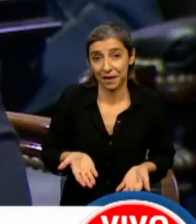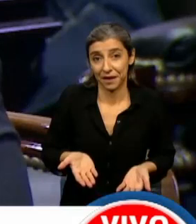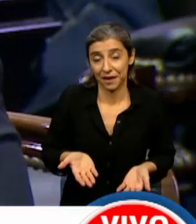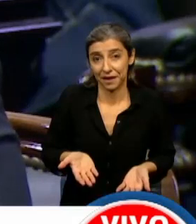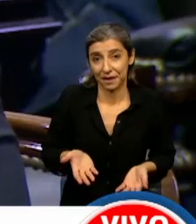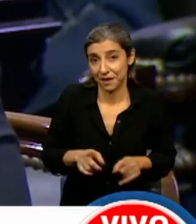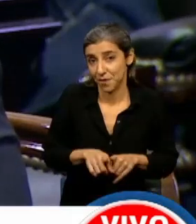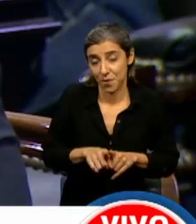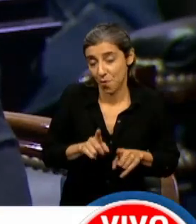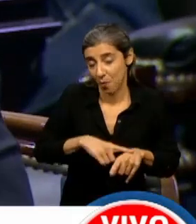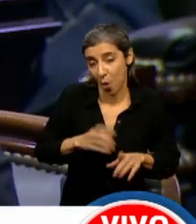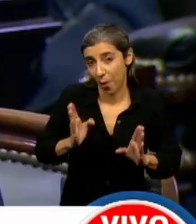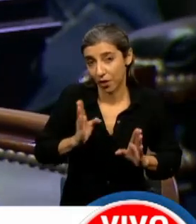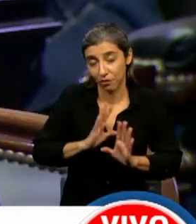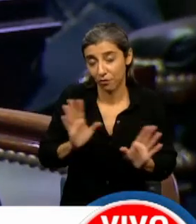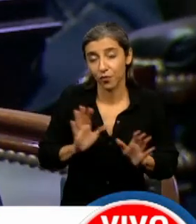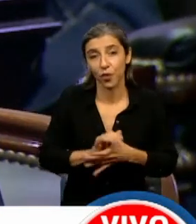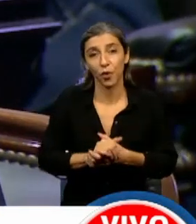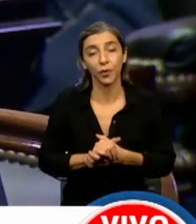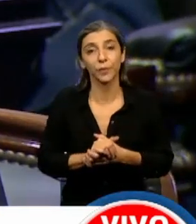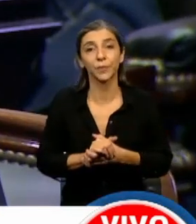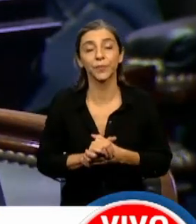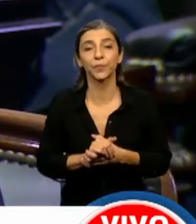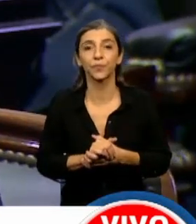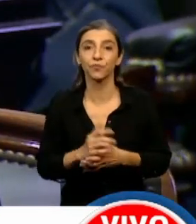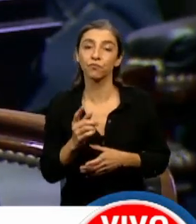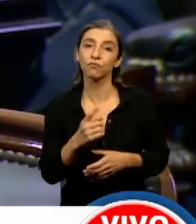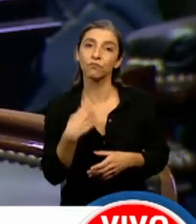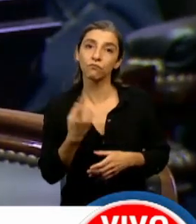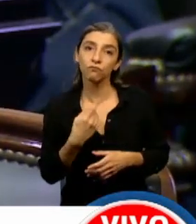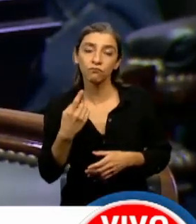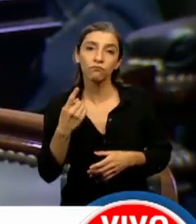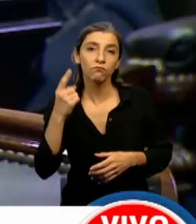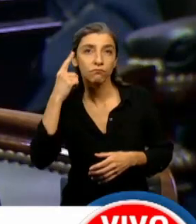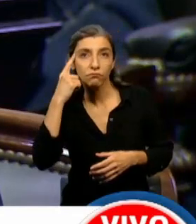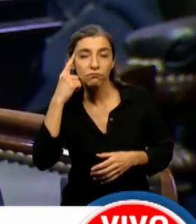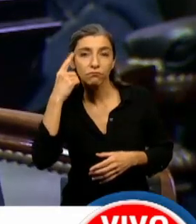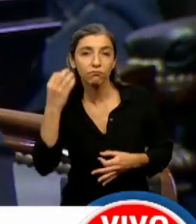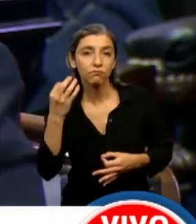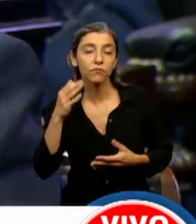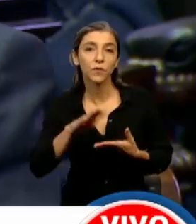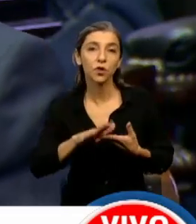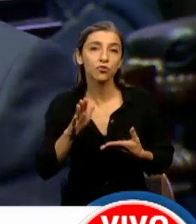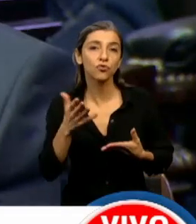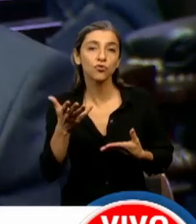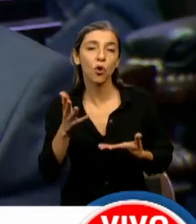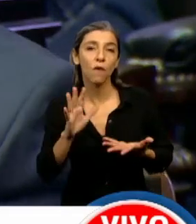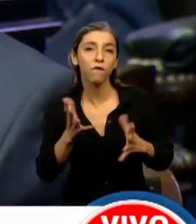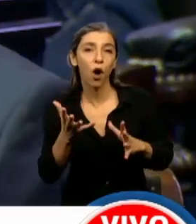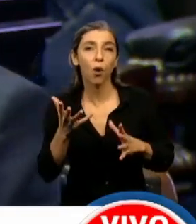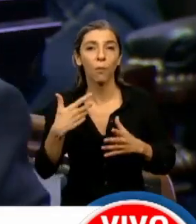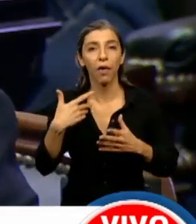la certeza de que la renegociación con los acreedores